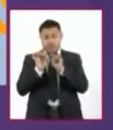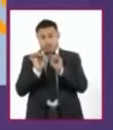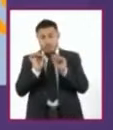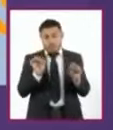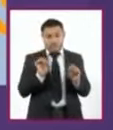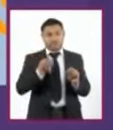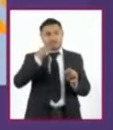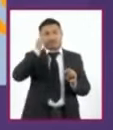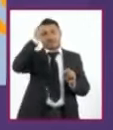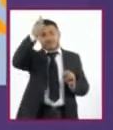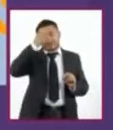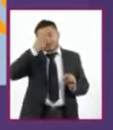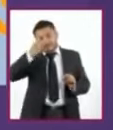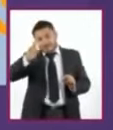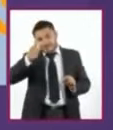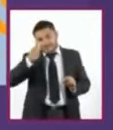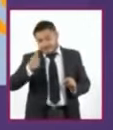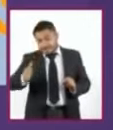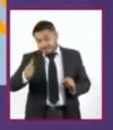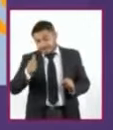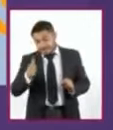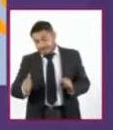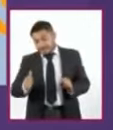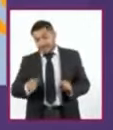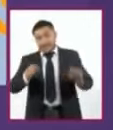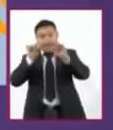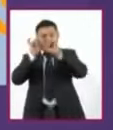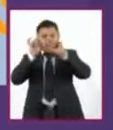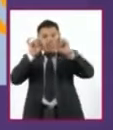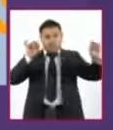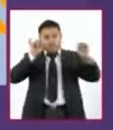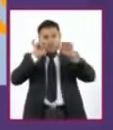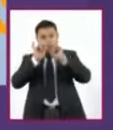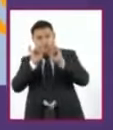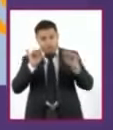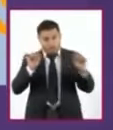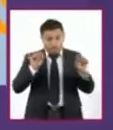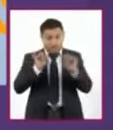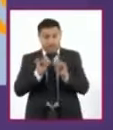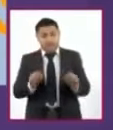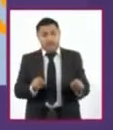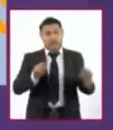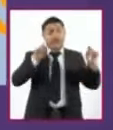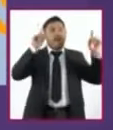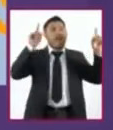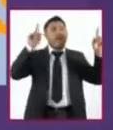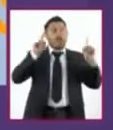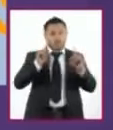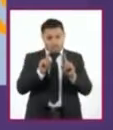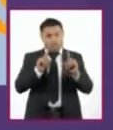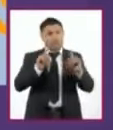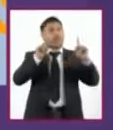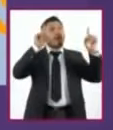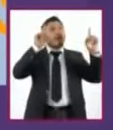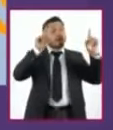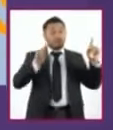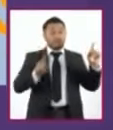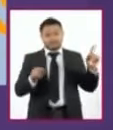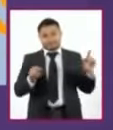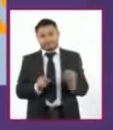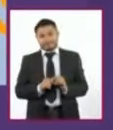cada vértice y que corte por el eje de simetría. Medimos la distancia que hay del vértice al